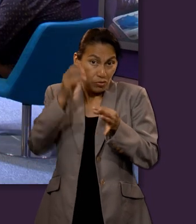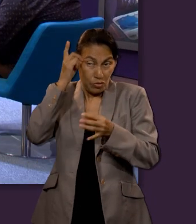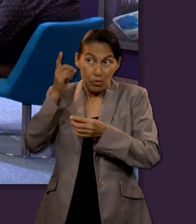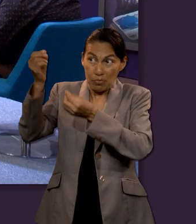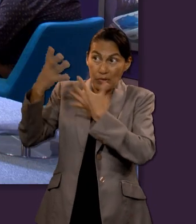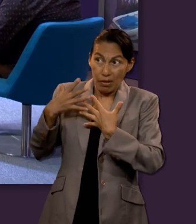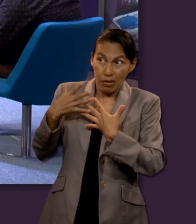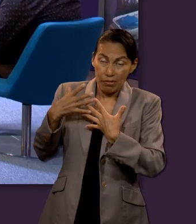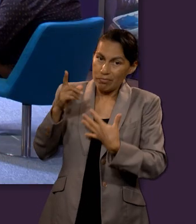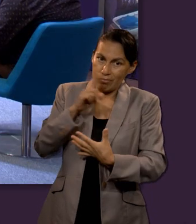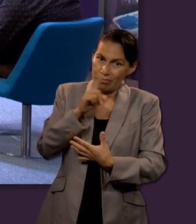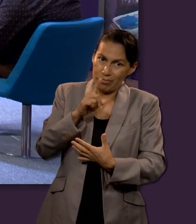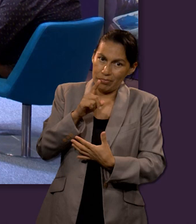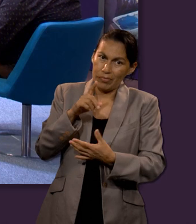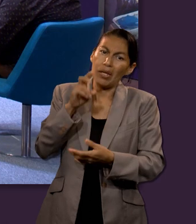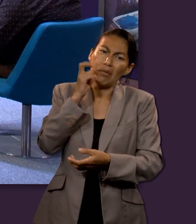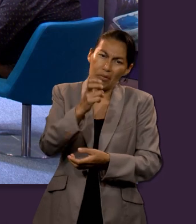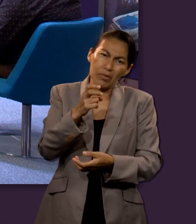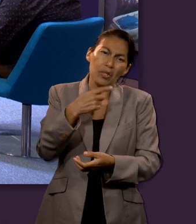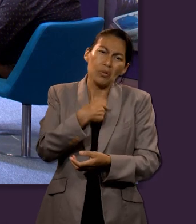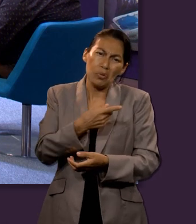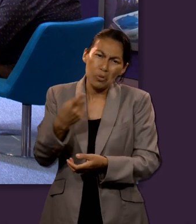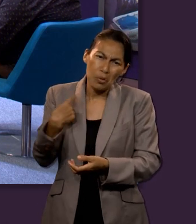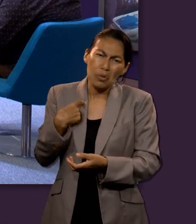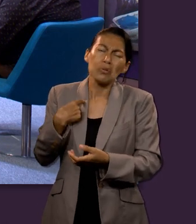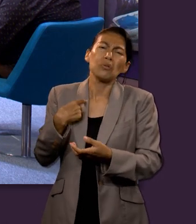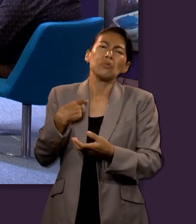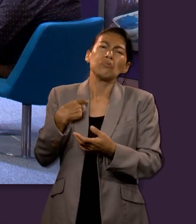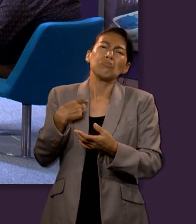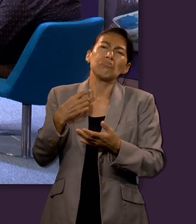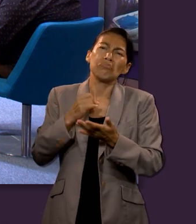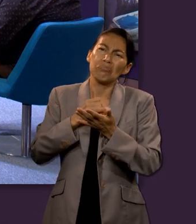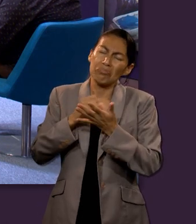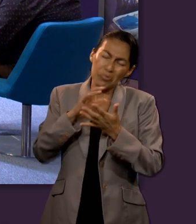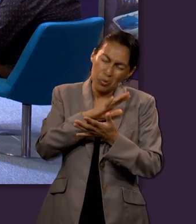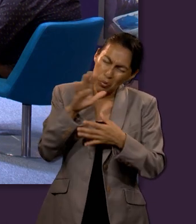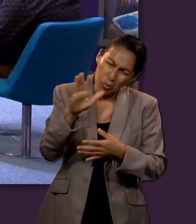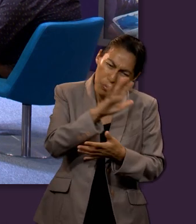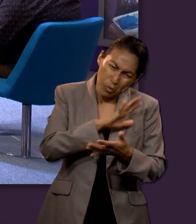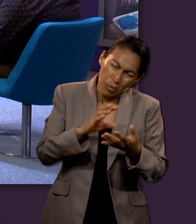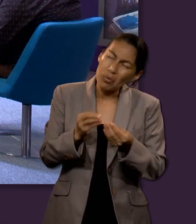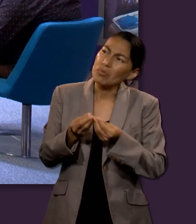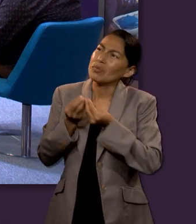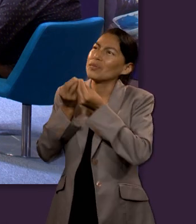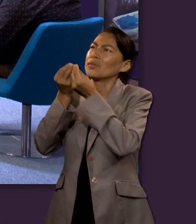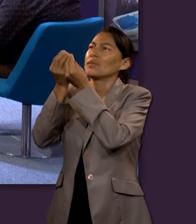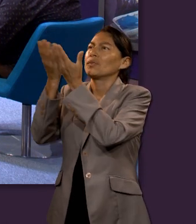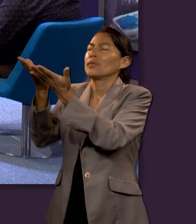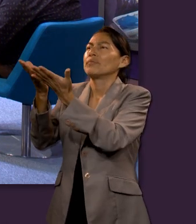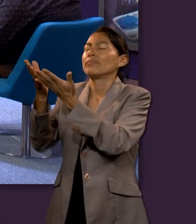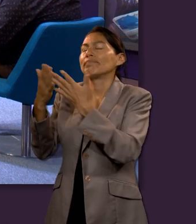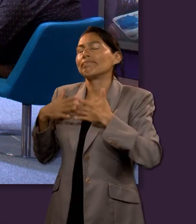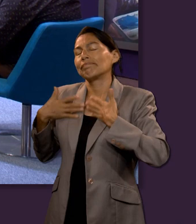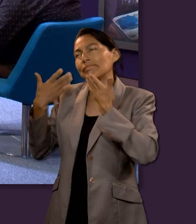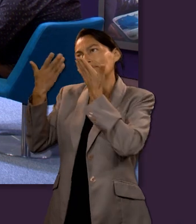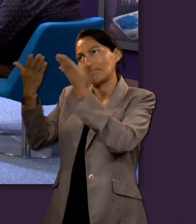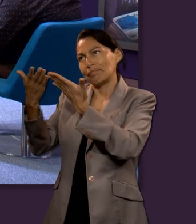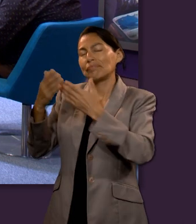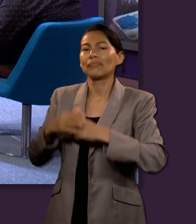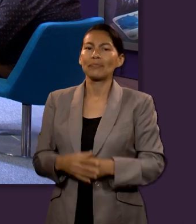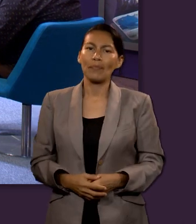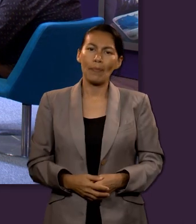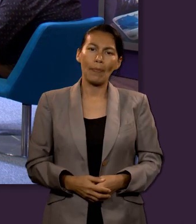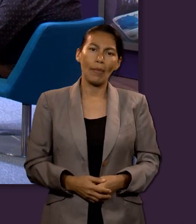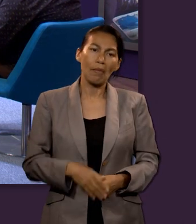quiere dar o no estamos preparados o cualquier situación entonces pienso que encomendará que banesto también no es la mejor decisión que podemos tomar